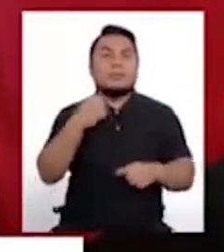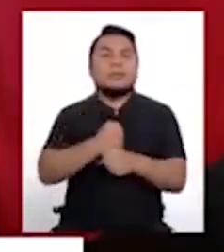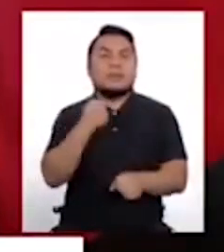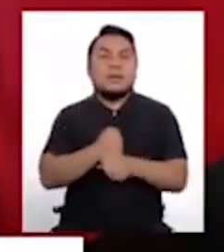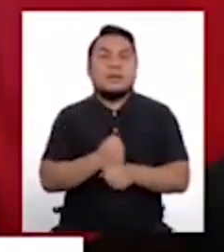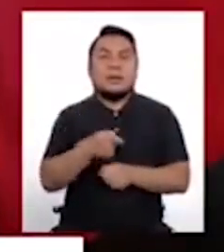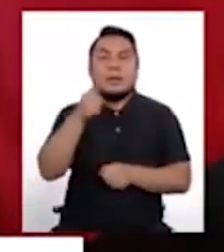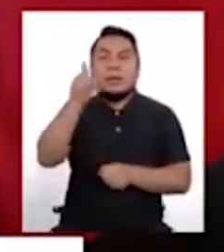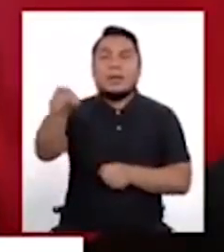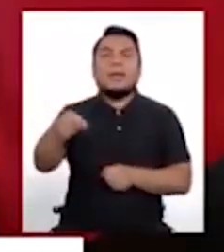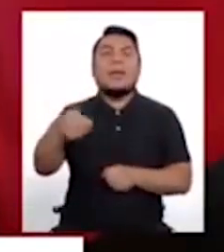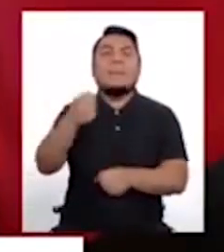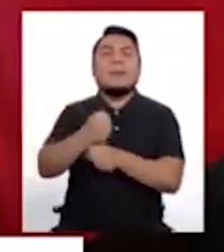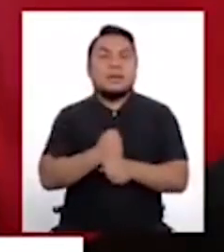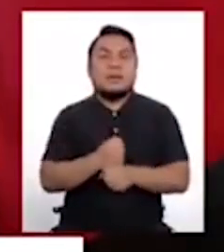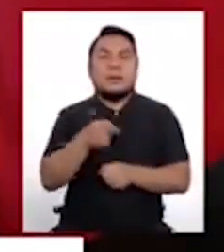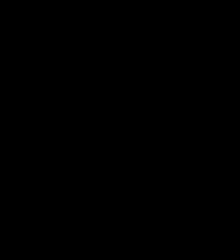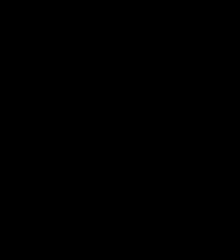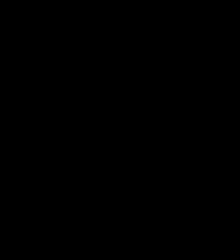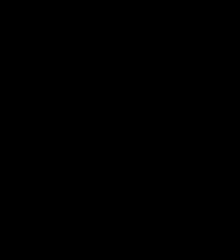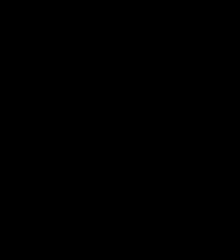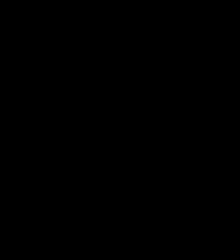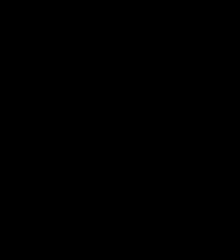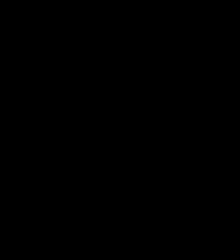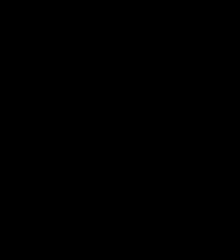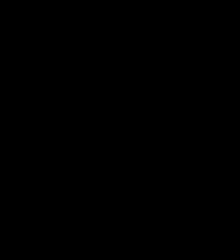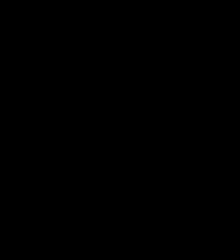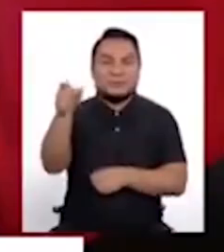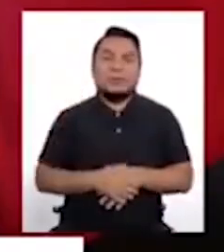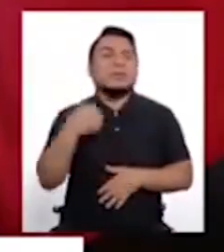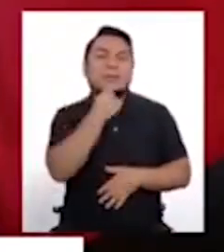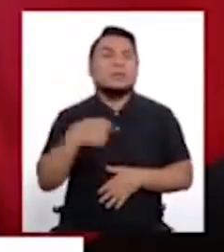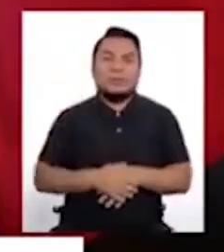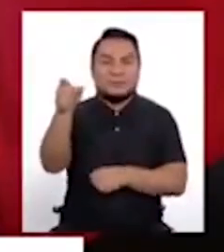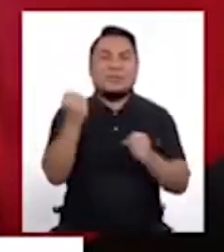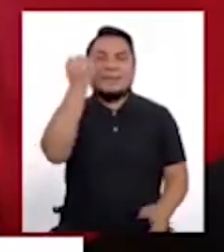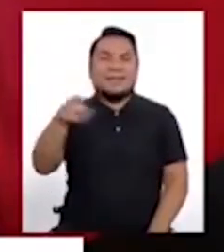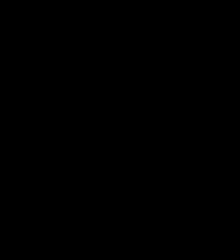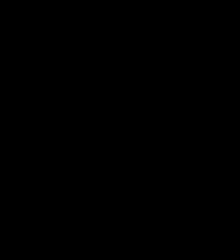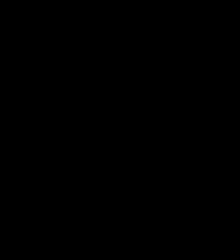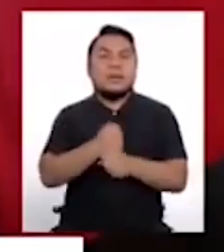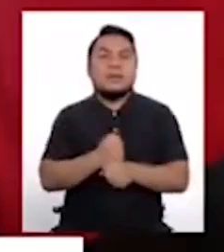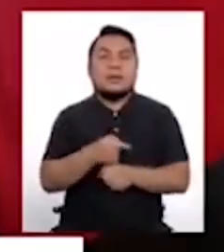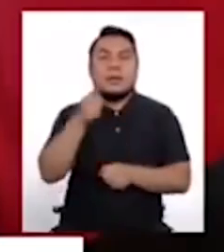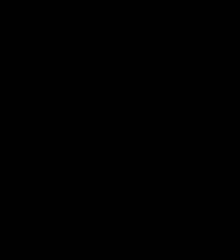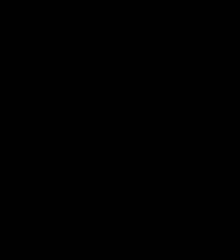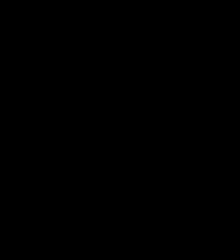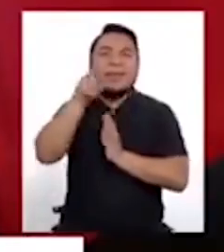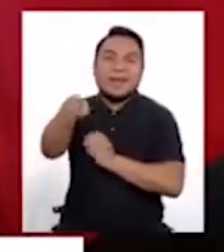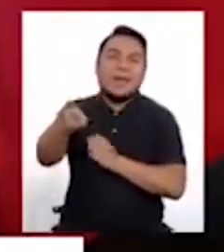en el mercado de Caquetá, aquí en Caquetá. Creo que sí. Tómalo, hay que ser salido al local.